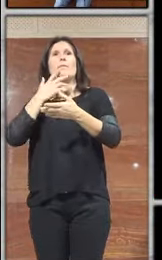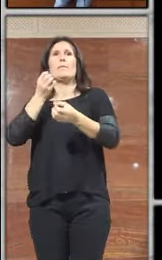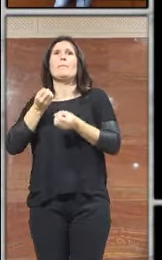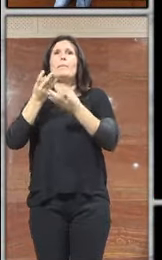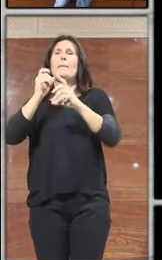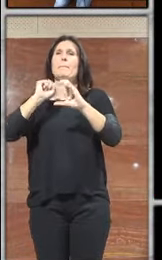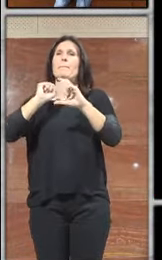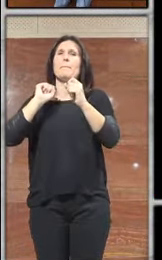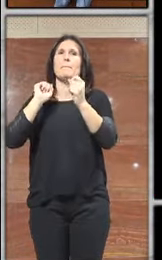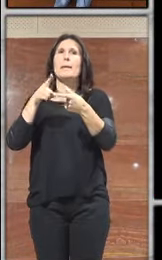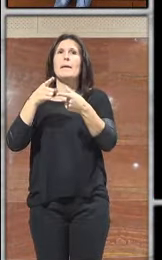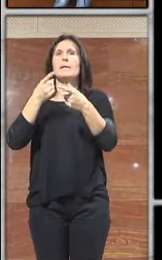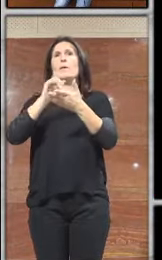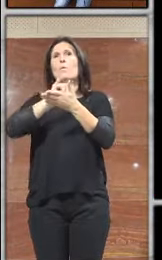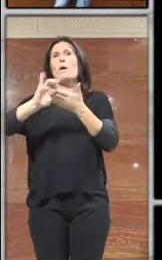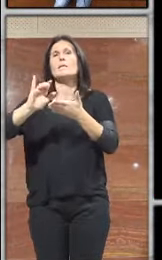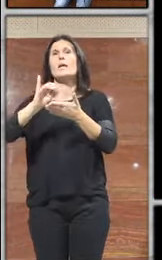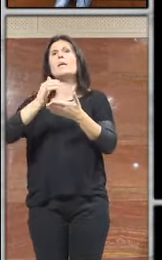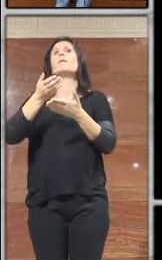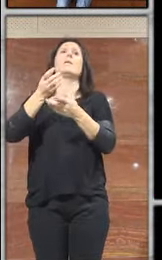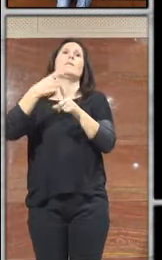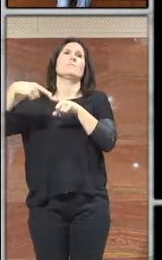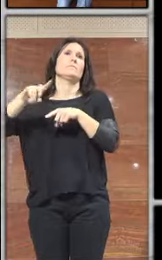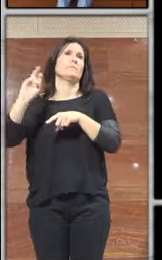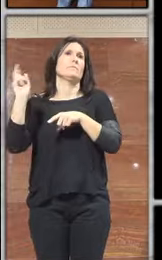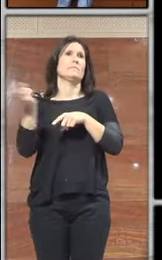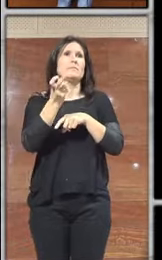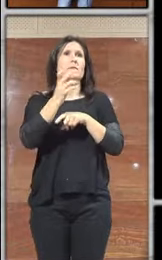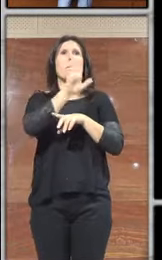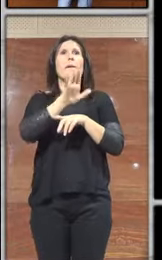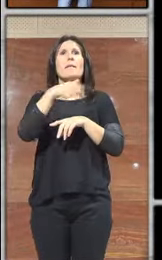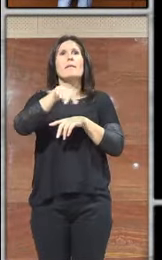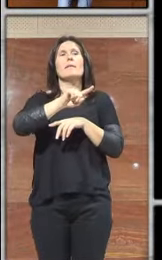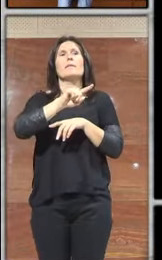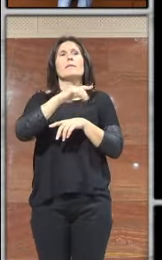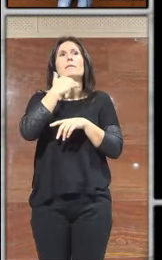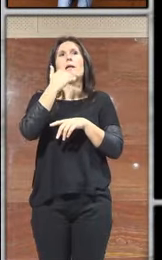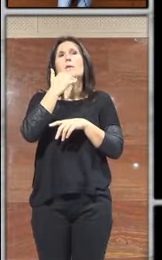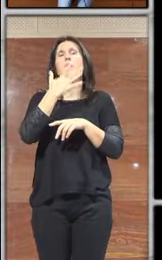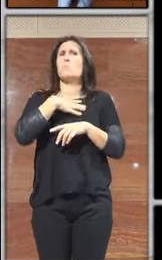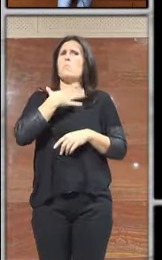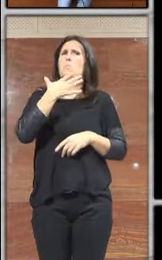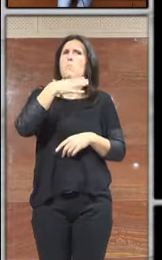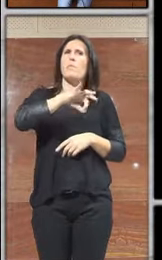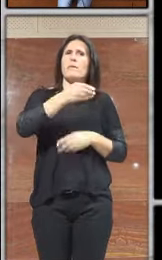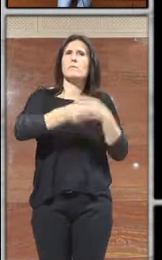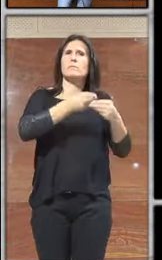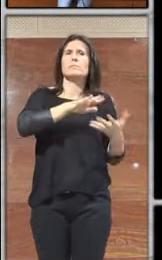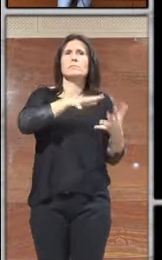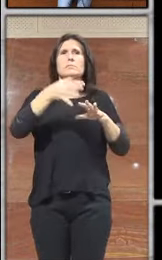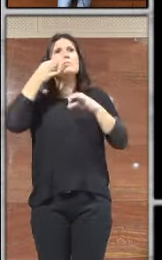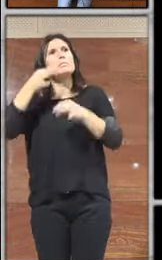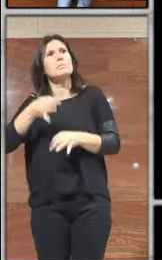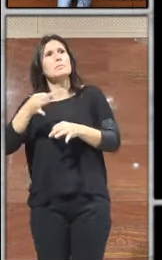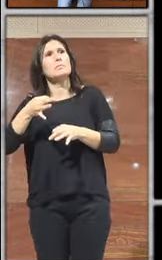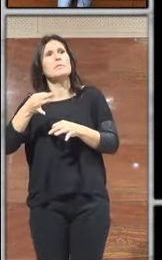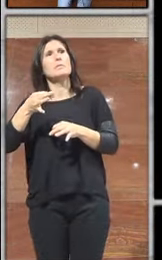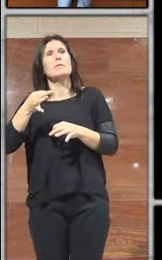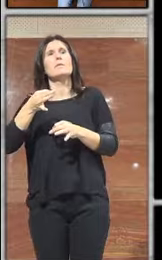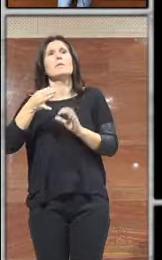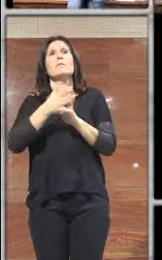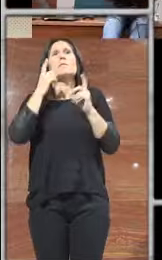emails, whatsapps, demás, eso parece que es algo viable, ¿no? que no requeriría grandes